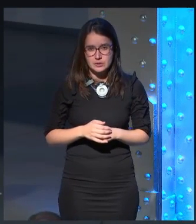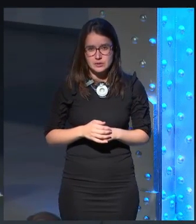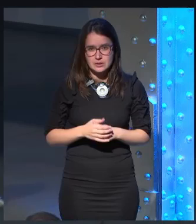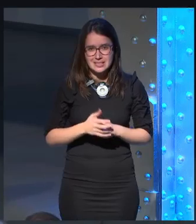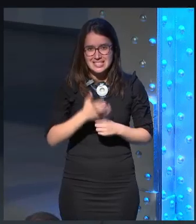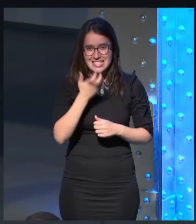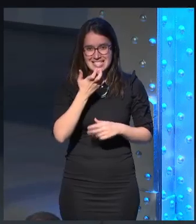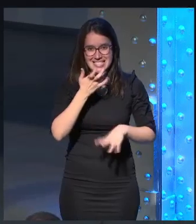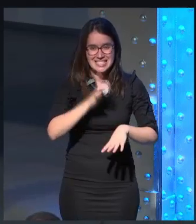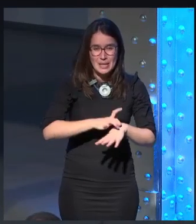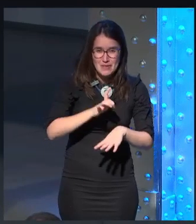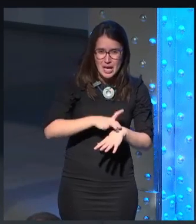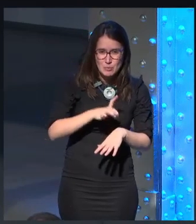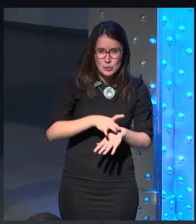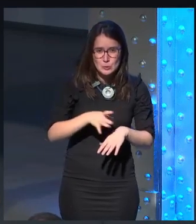Bueno, si te pones malo.